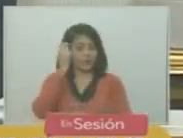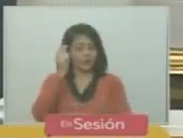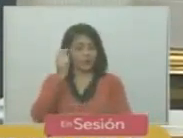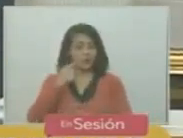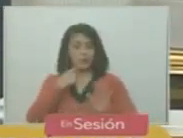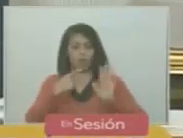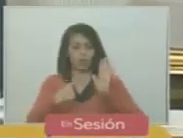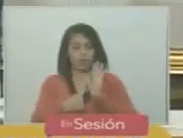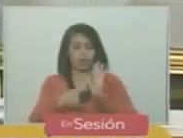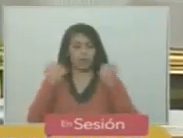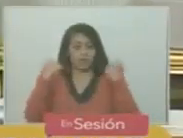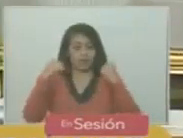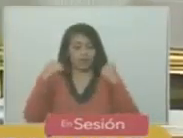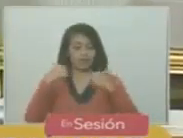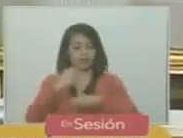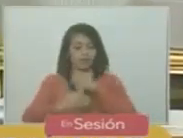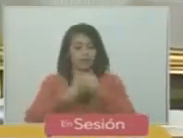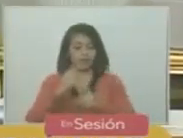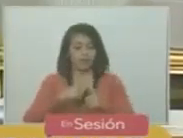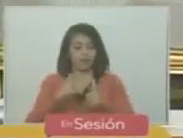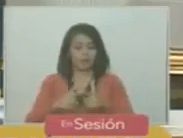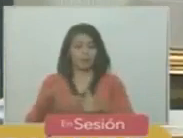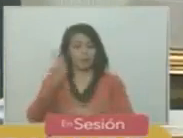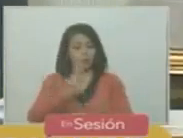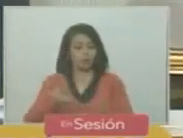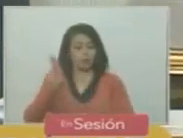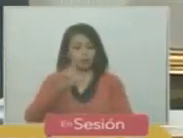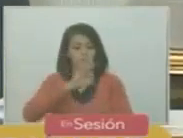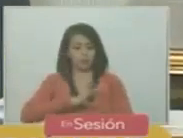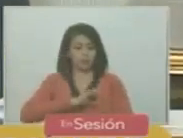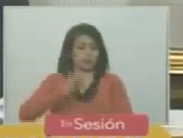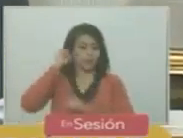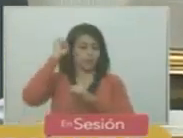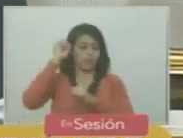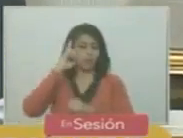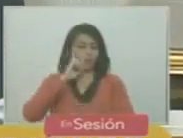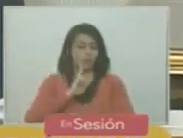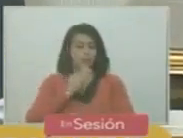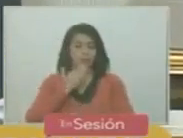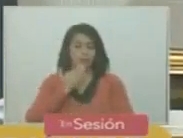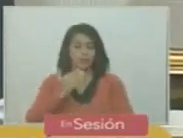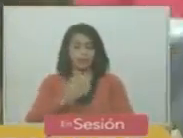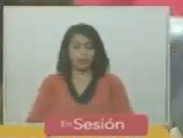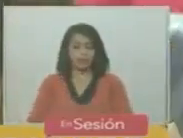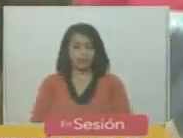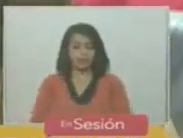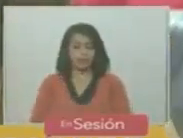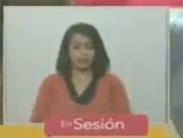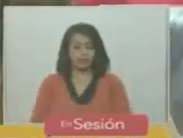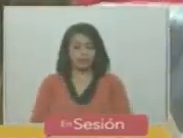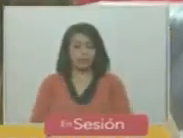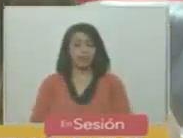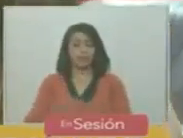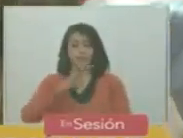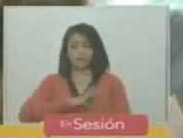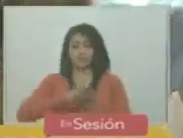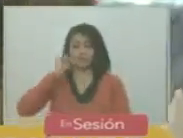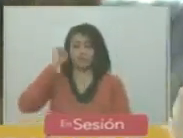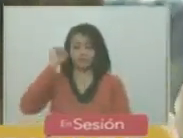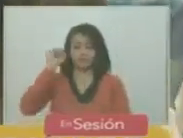aplicación práctica de construcción de un socialismo bolivariano, lo apellidó él. Un